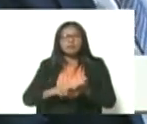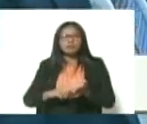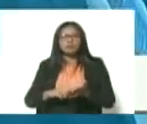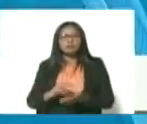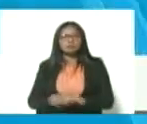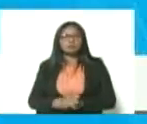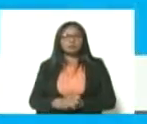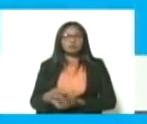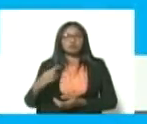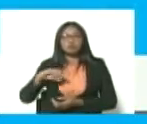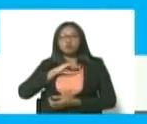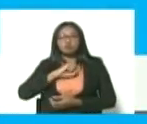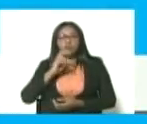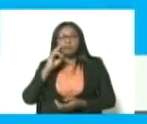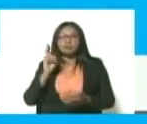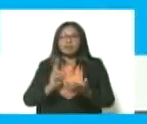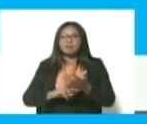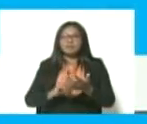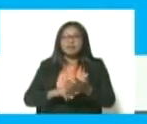somos de verdad como esta madera.